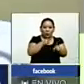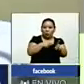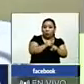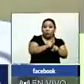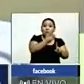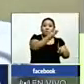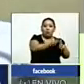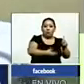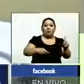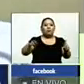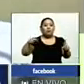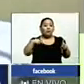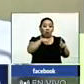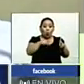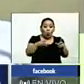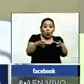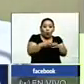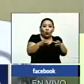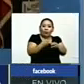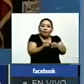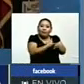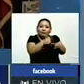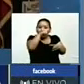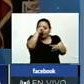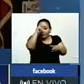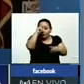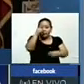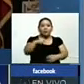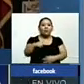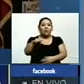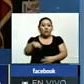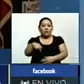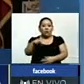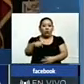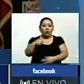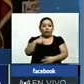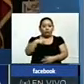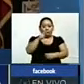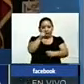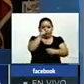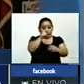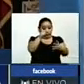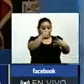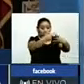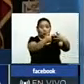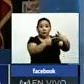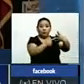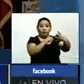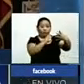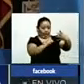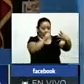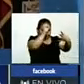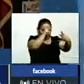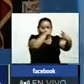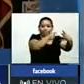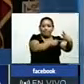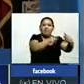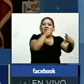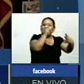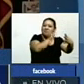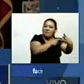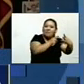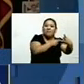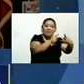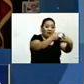Rosselló sostuvo con miembros de su círculo político. Hoy honro la Constitución con mis acciones. La misma Constitución que